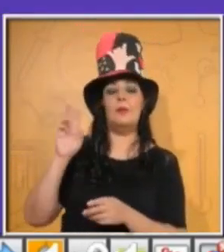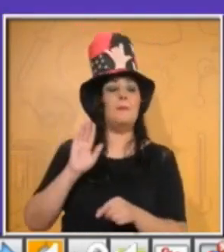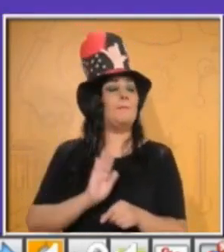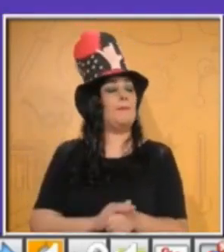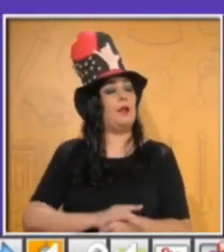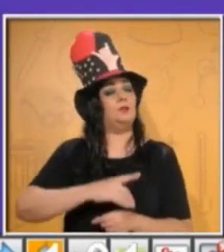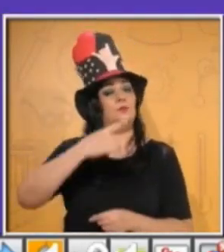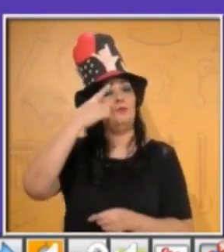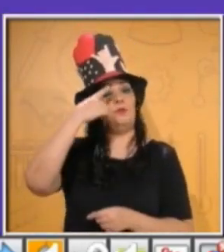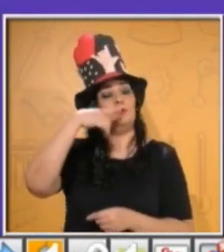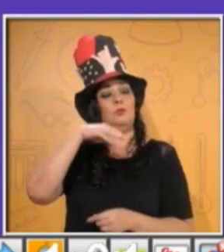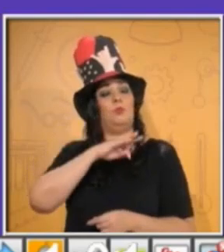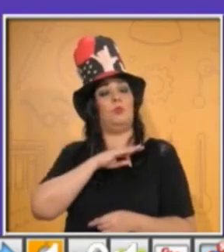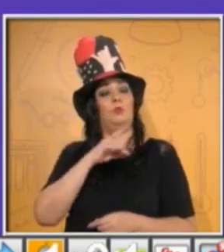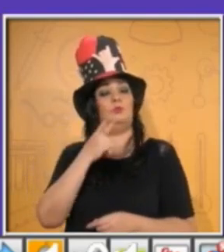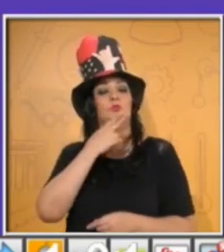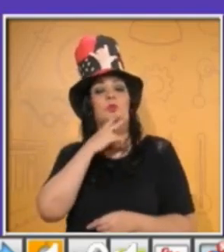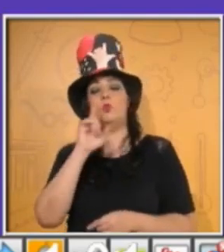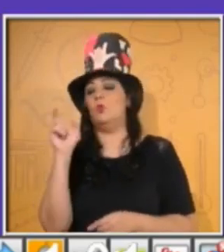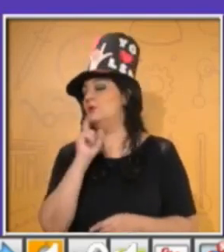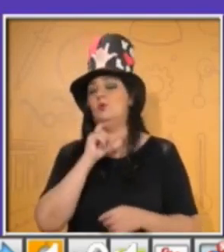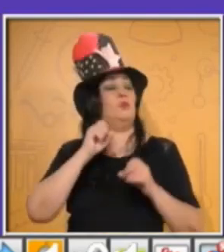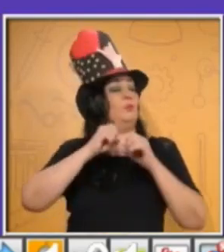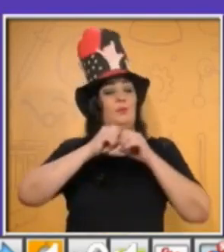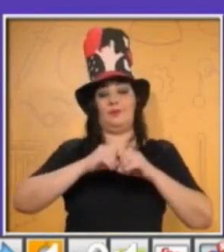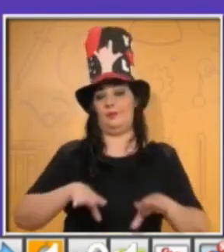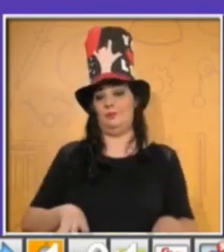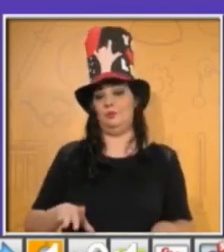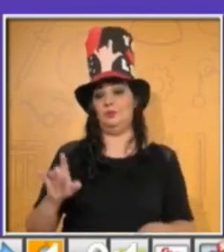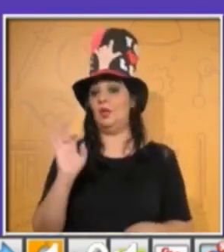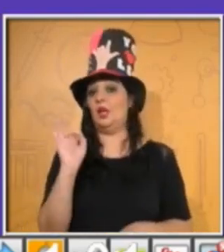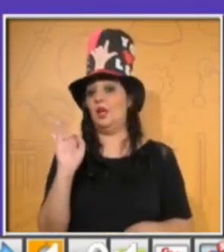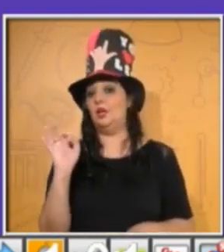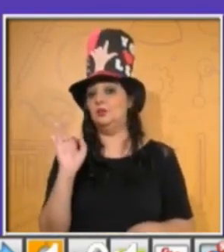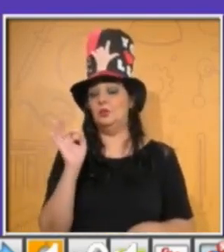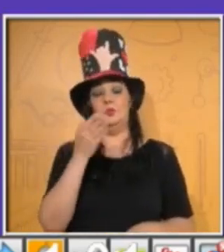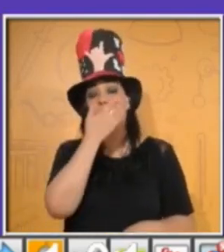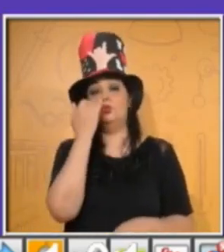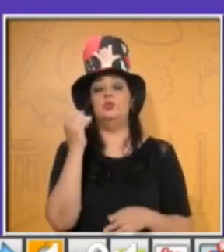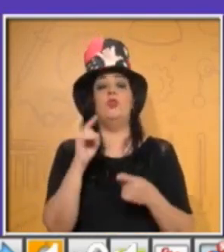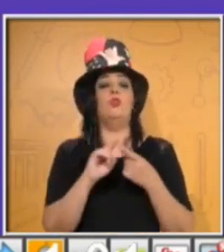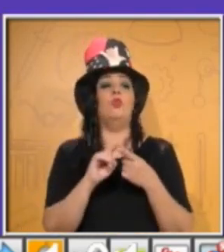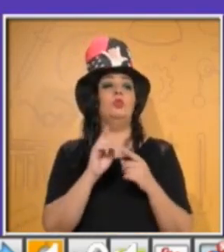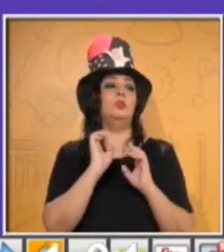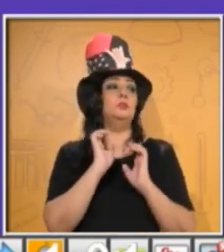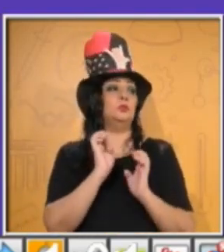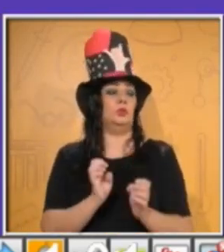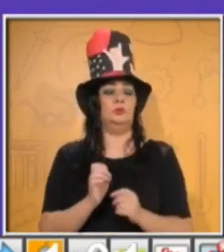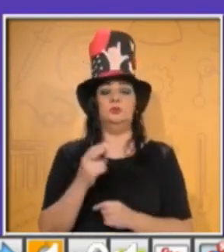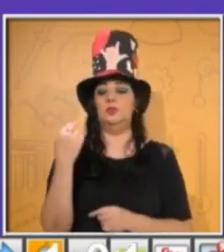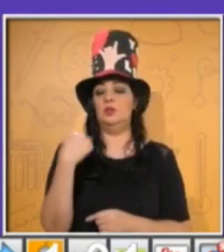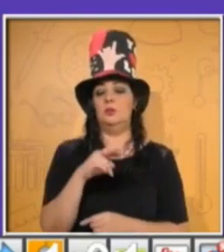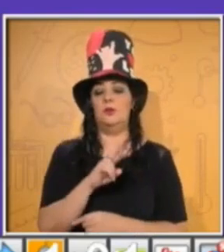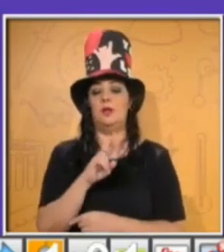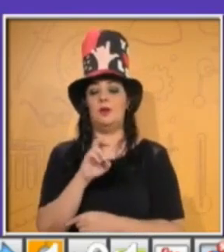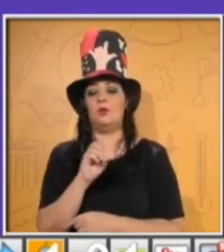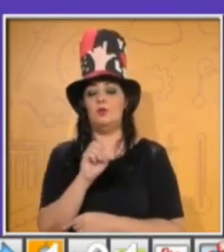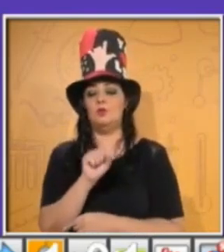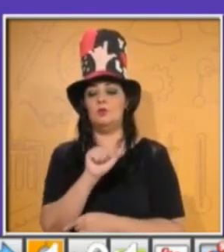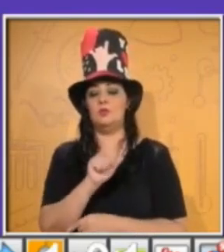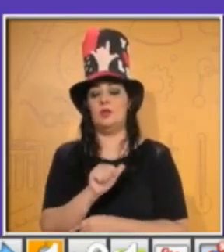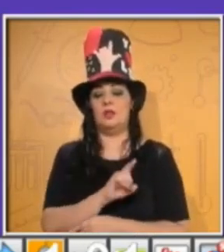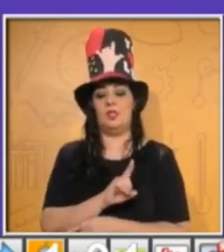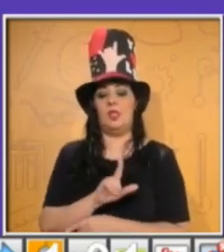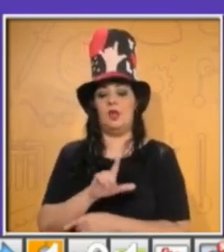más eficaz para no perdernos cuando estemos en un lugar desconocido y se llama la rosa de los vientos. La rosa de